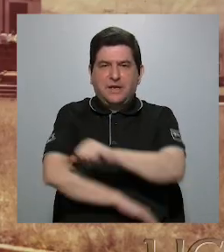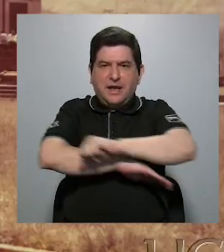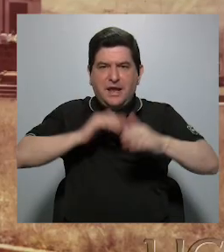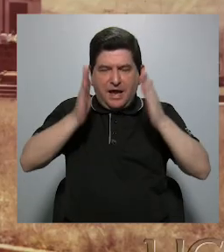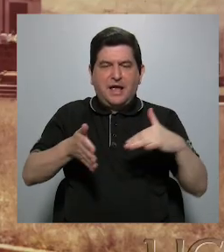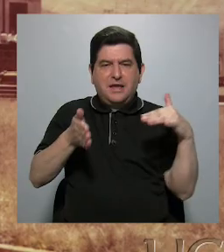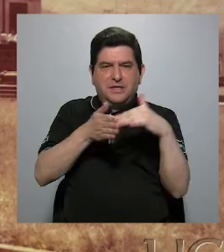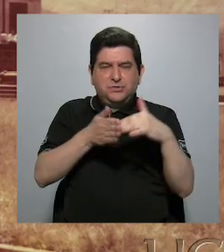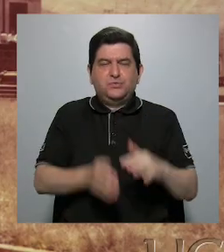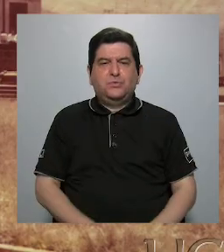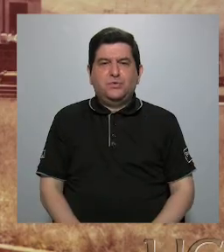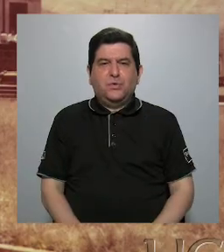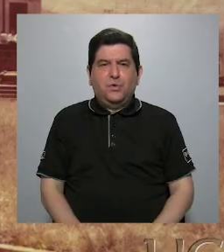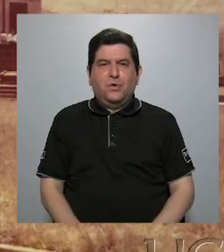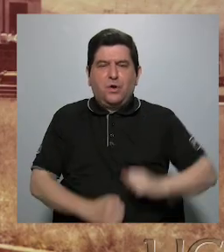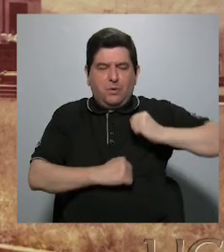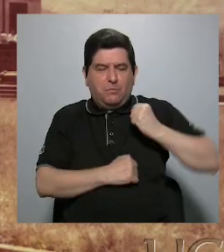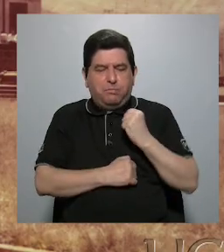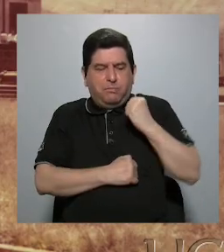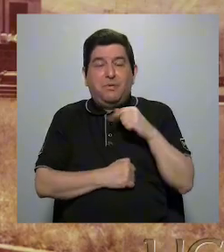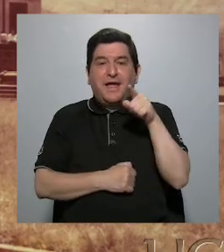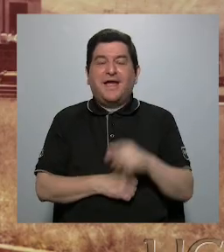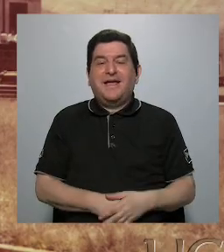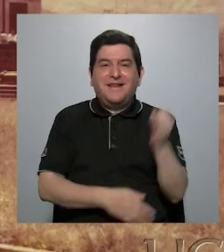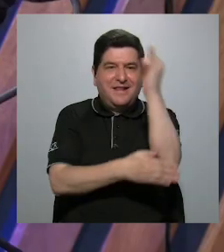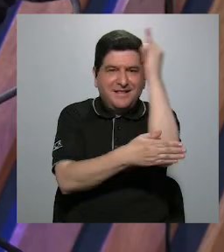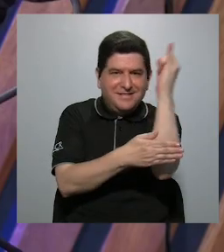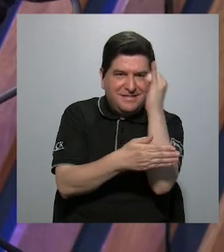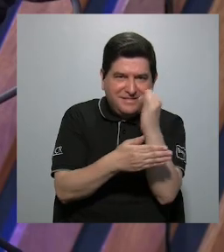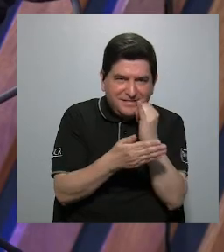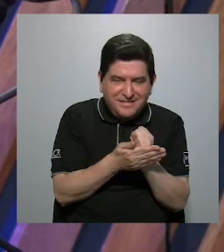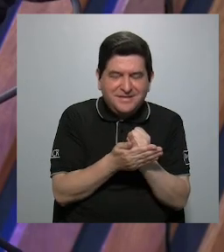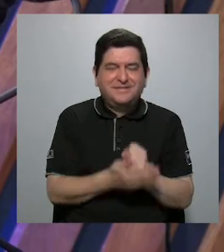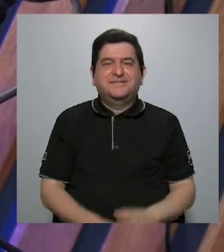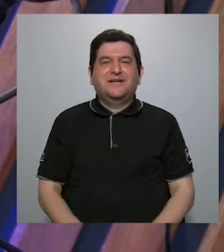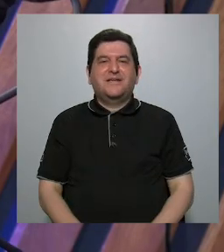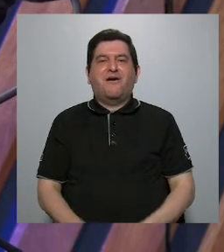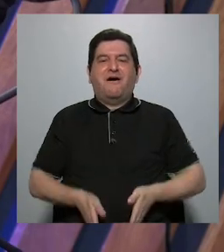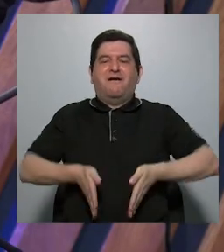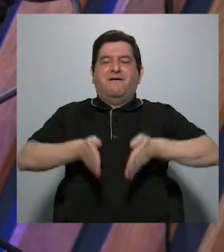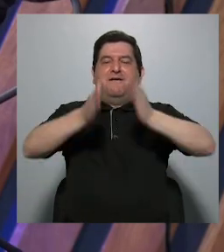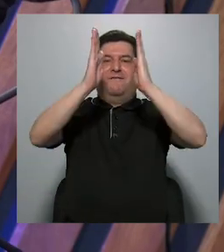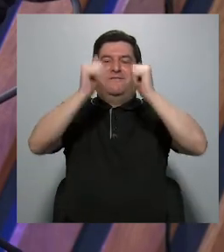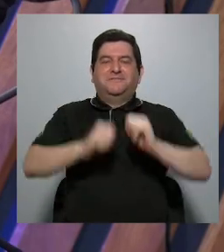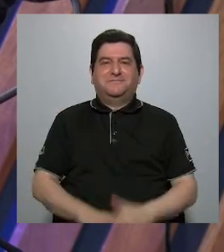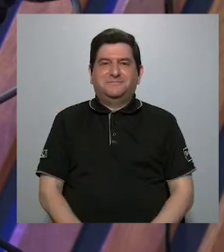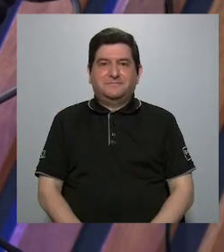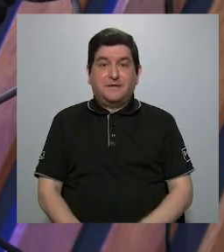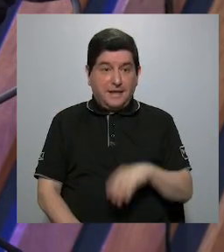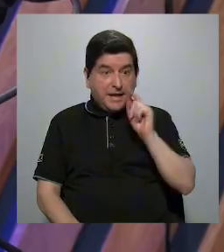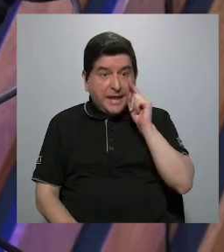arquitecto formado en Escocia, fue el que diseñó el edificio. Ahora, ese edificio